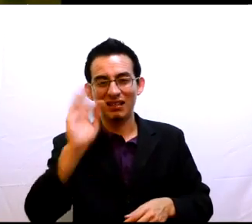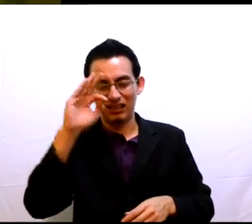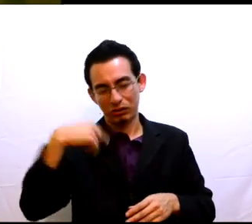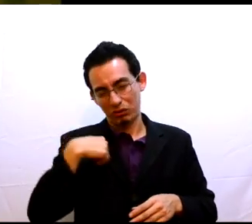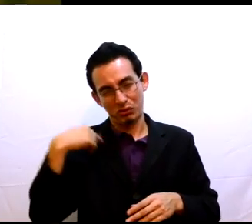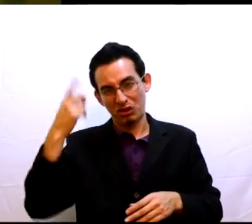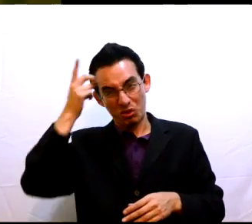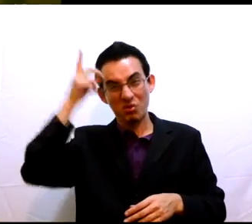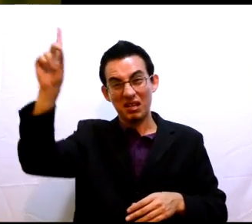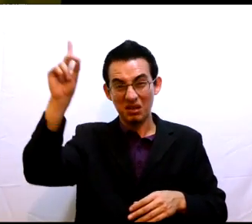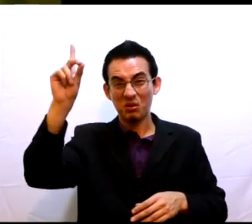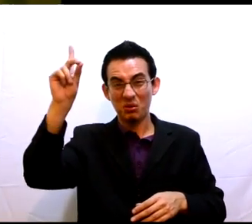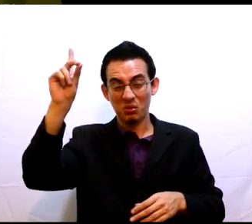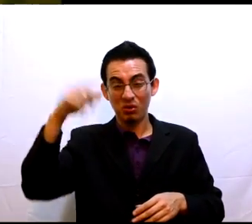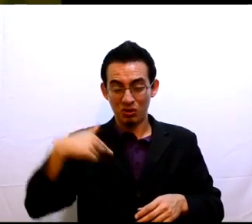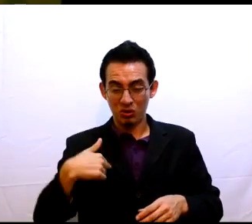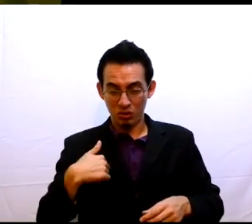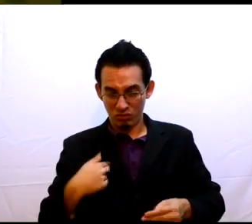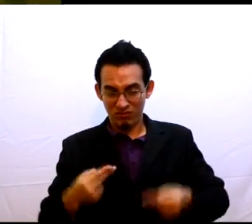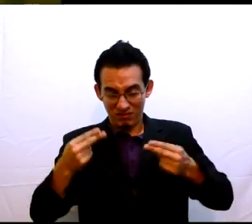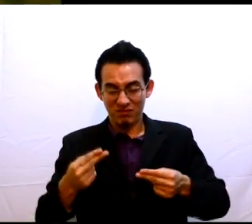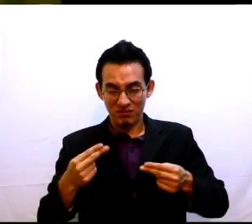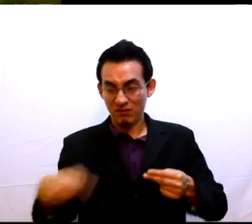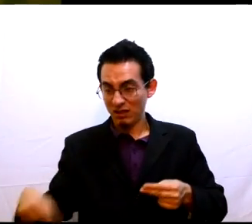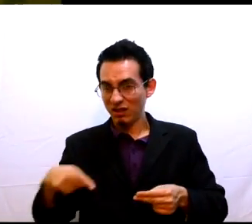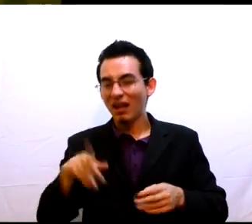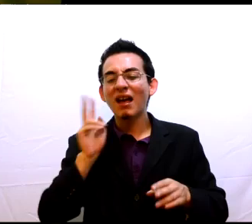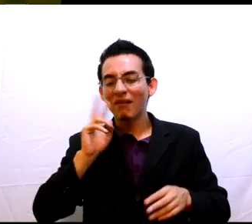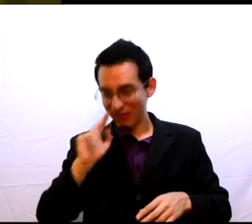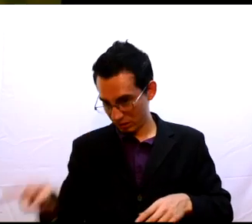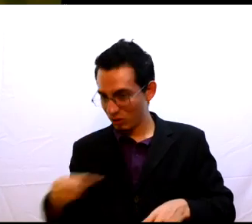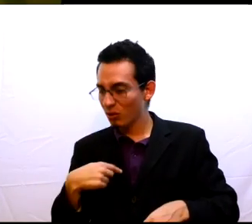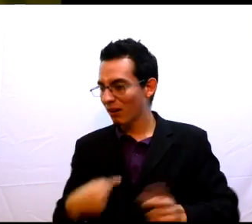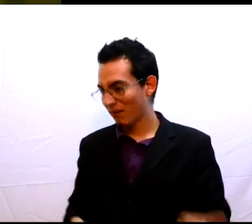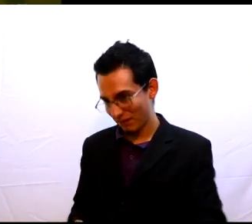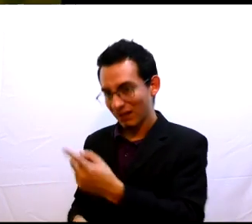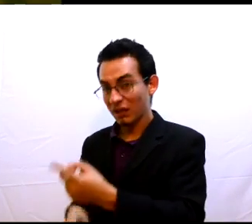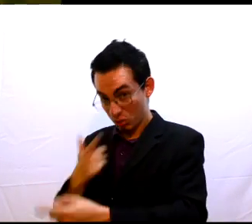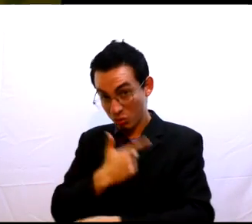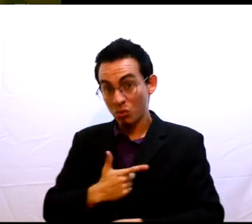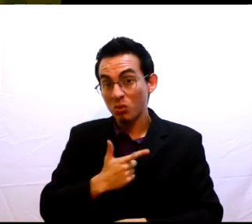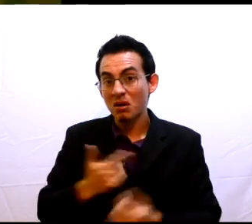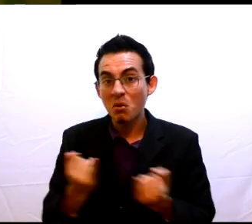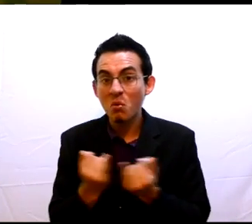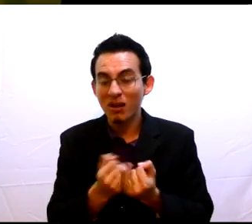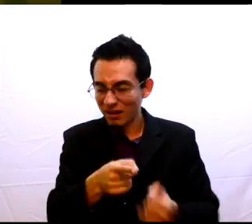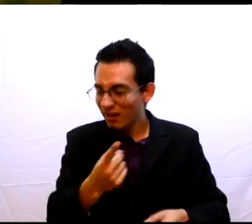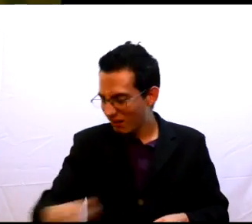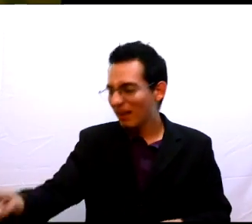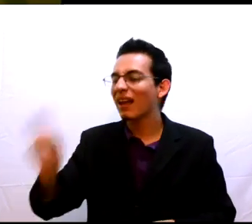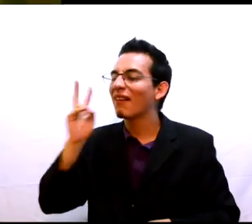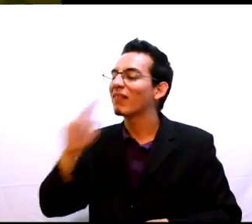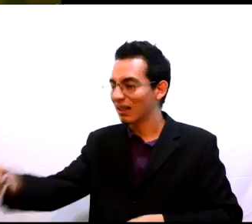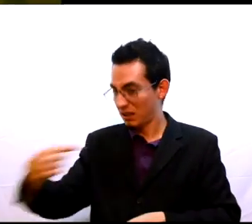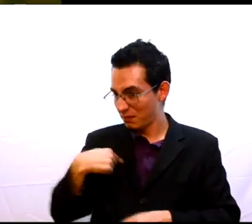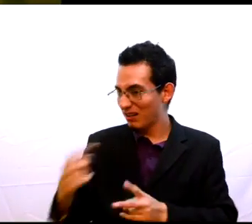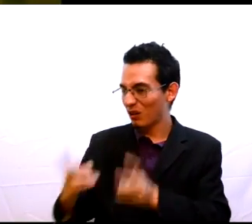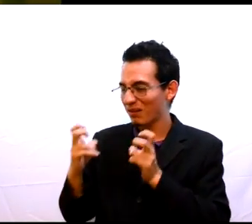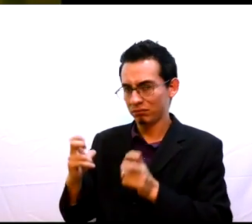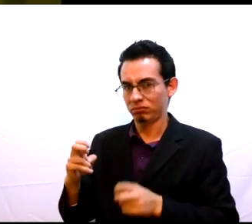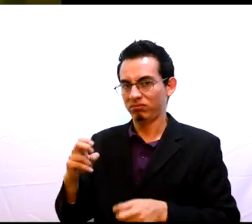así díganlo sí o no no pues por supuesto que no te agradaría no te